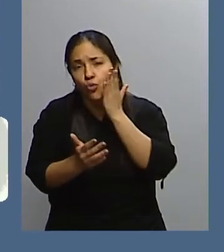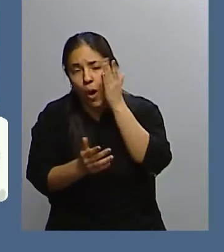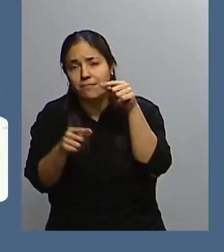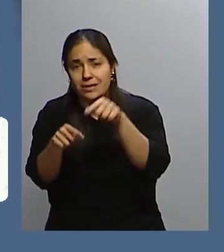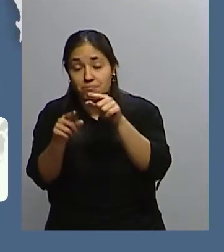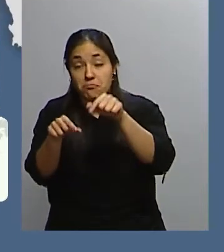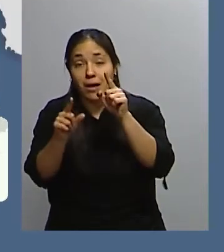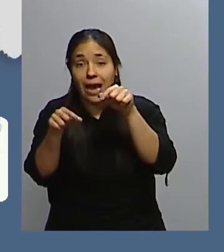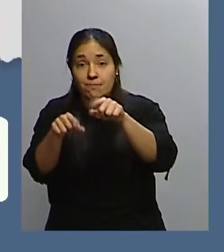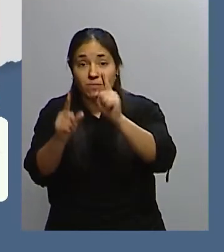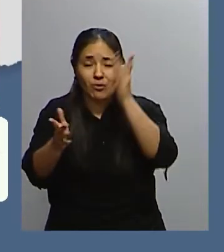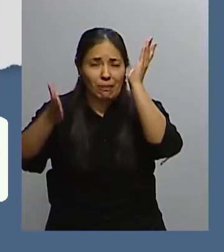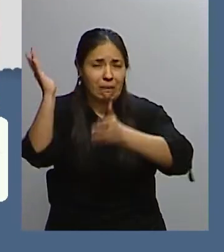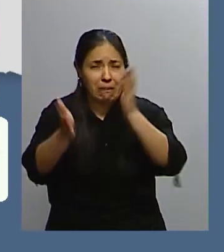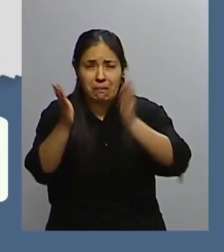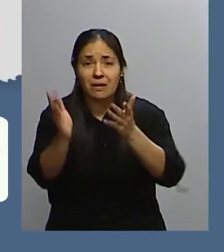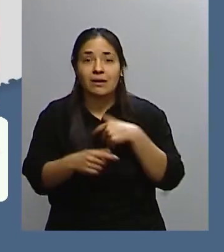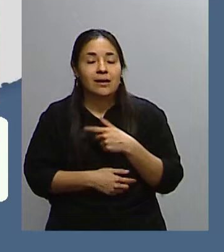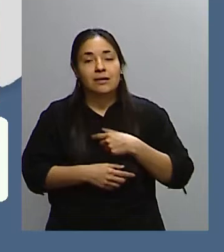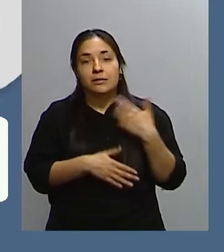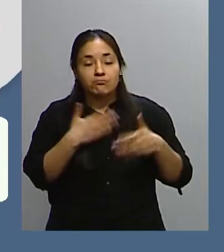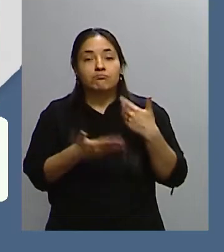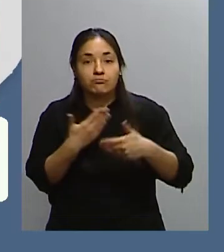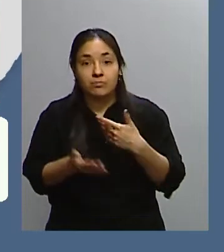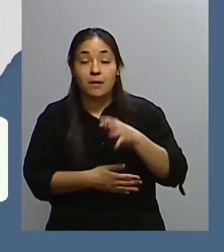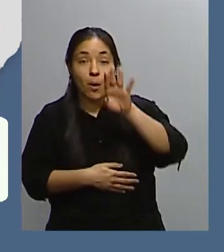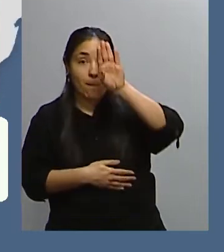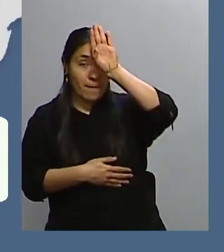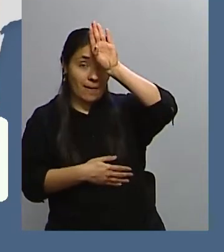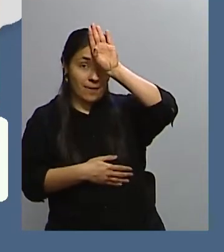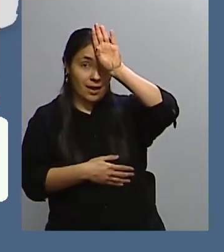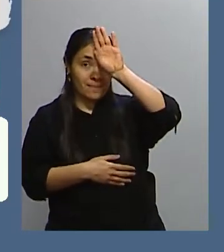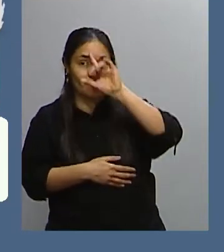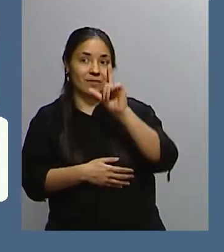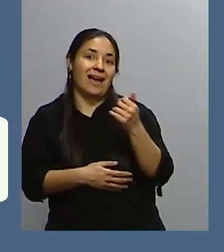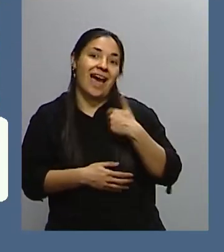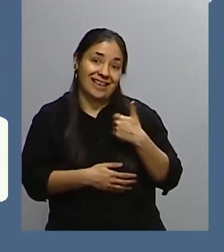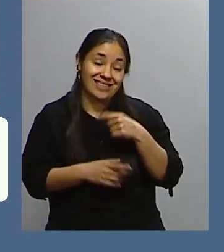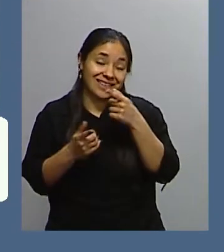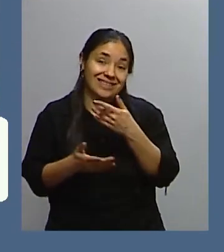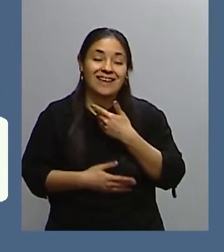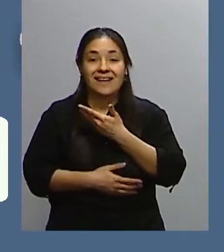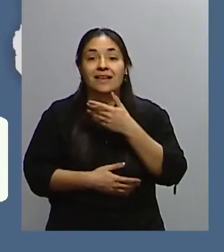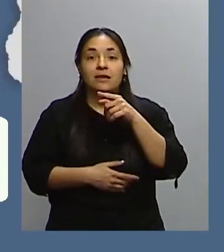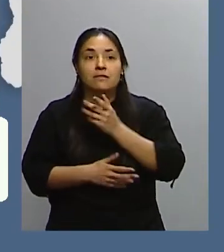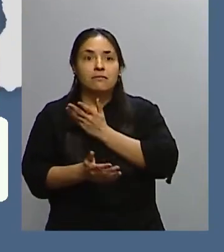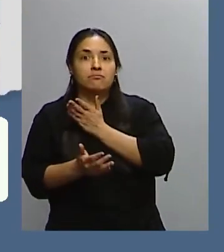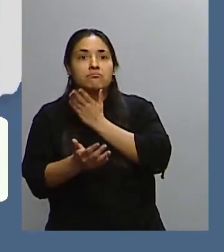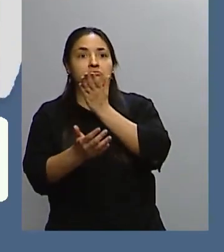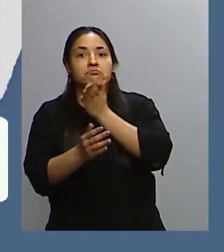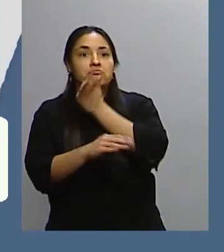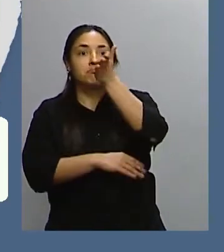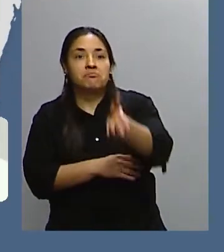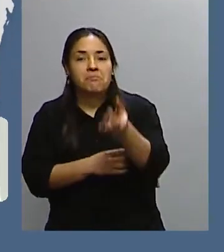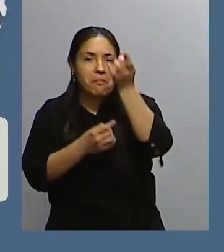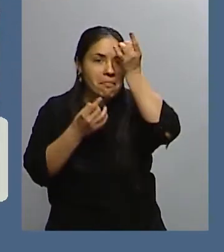encontraron hallazgos muy macabros, se siguen encontrando, y el Papa argentino, Francisco, fue a pedir perdón por la